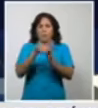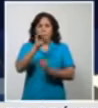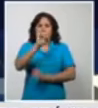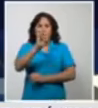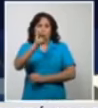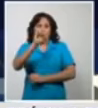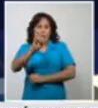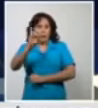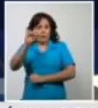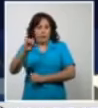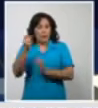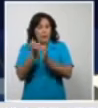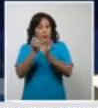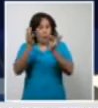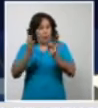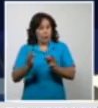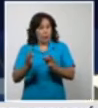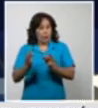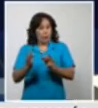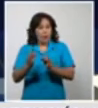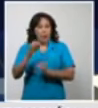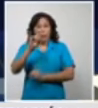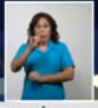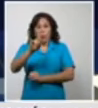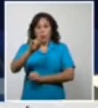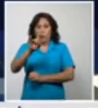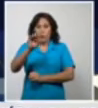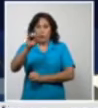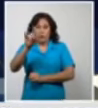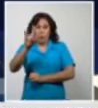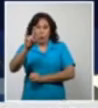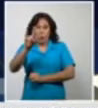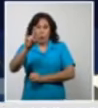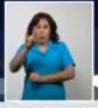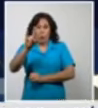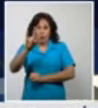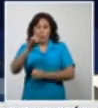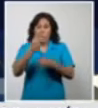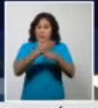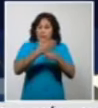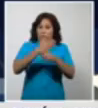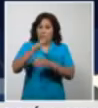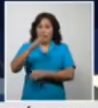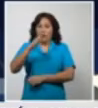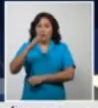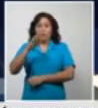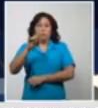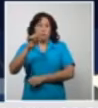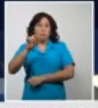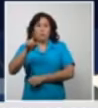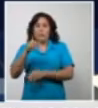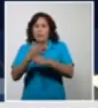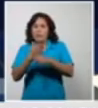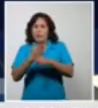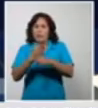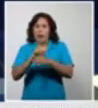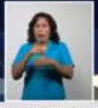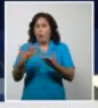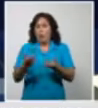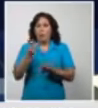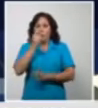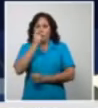1.766 confirmados, 908, el 51,4%, pues, pertenecen al sexo masculino.